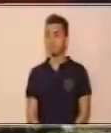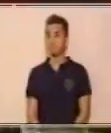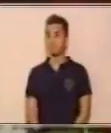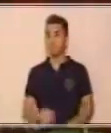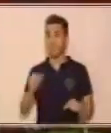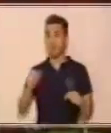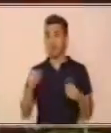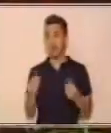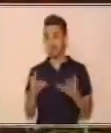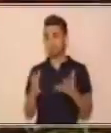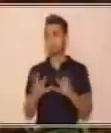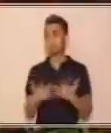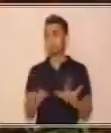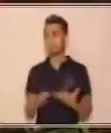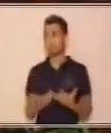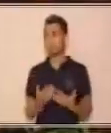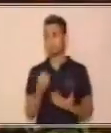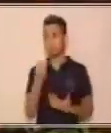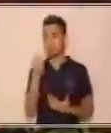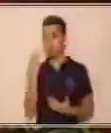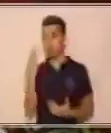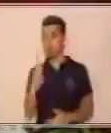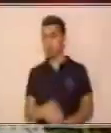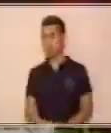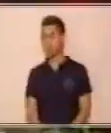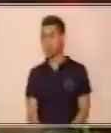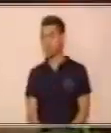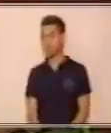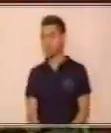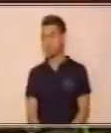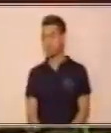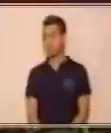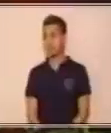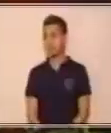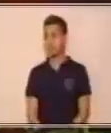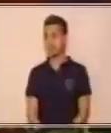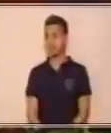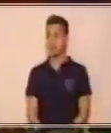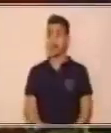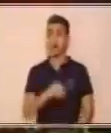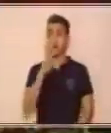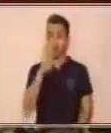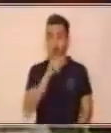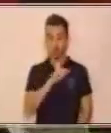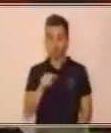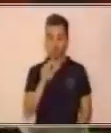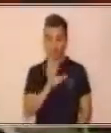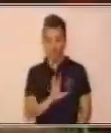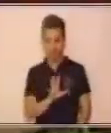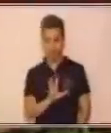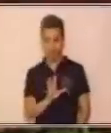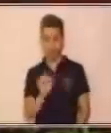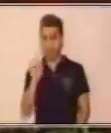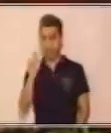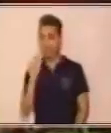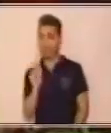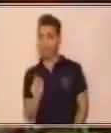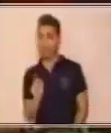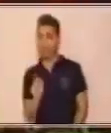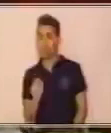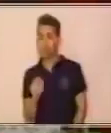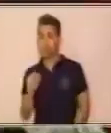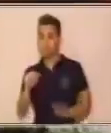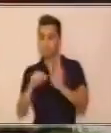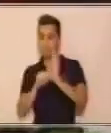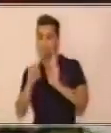ya como un algoritmo, ¿sí? Entonces tenemos 4/5 dividido dentro de